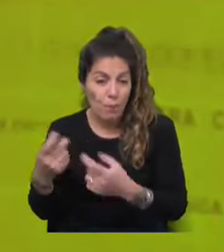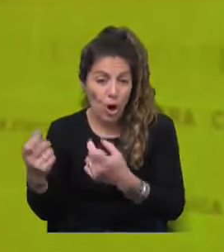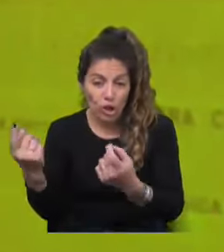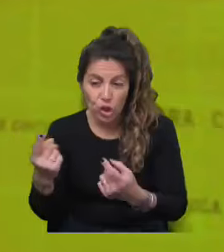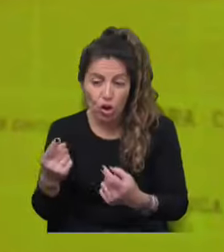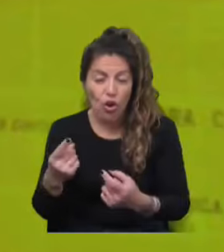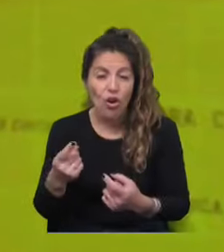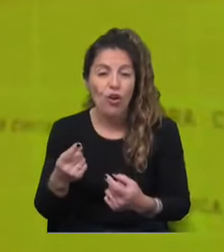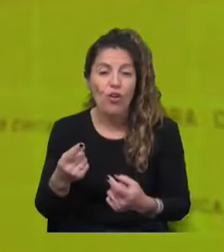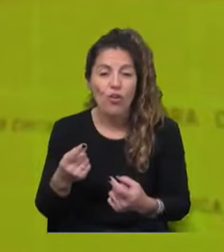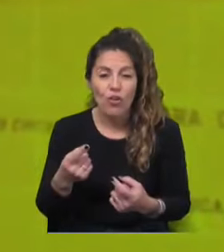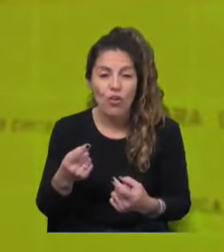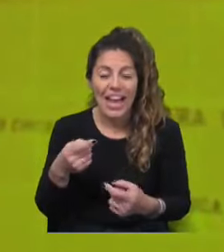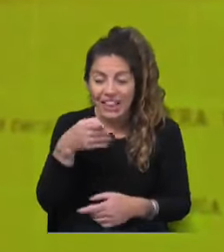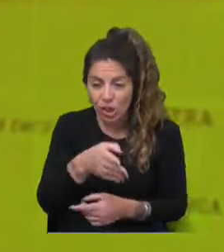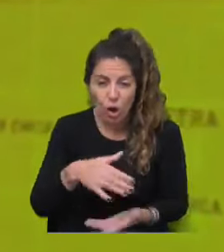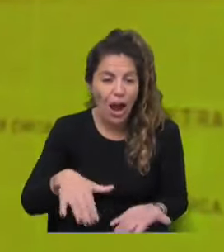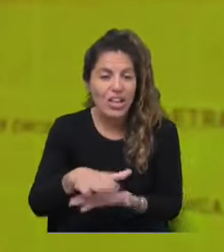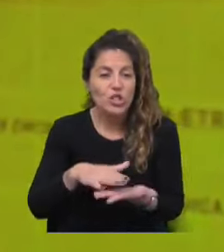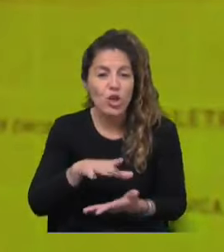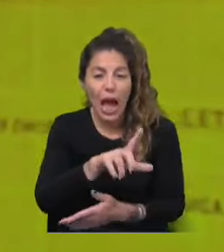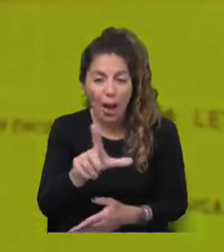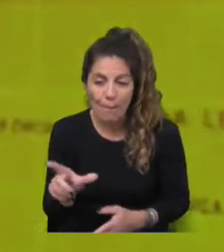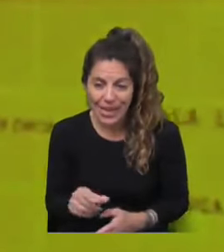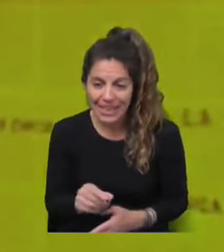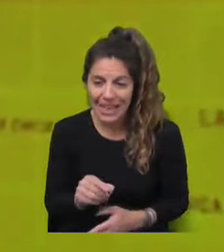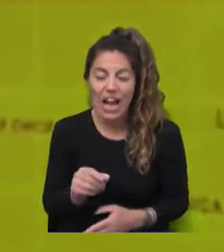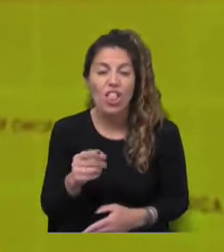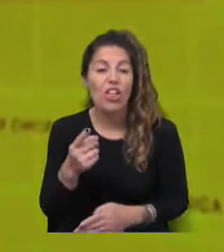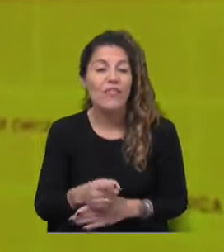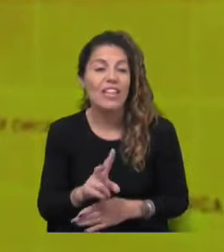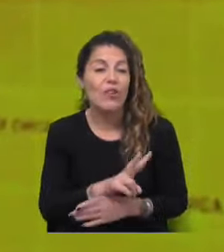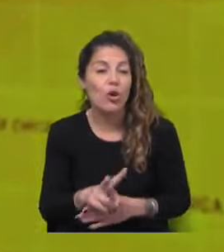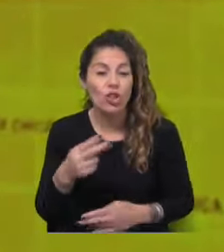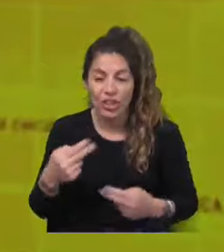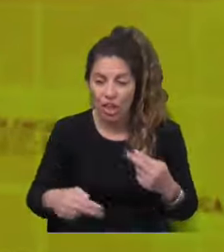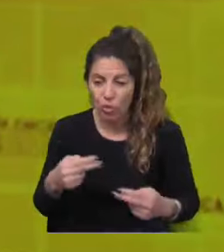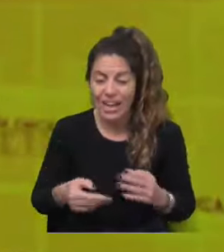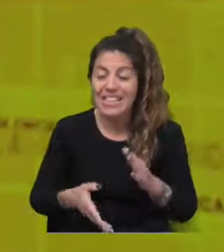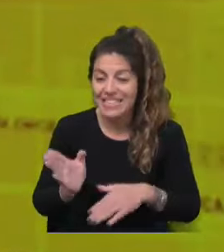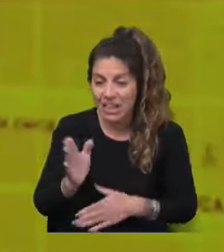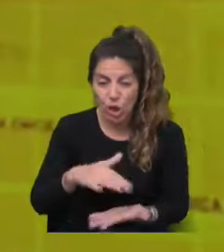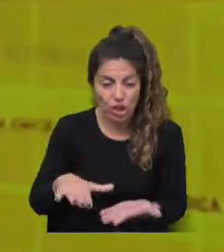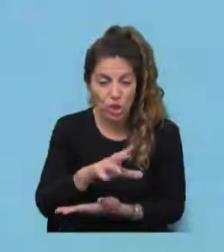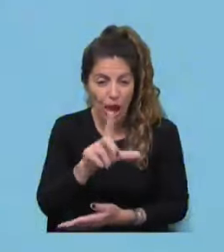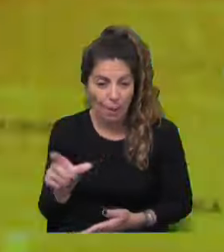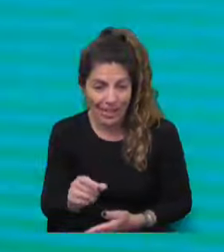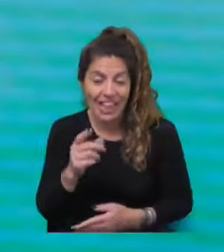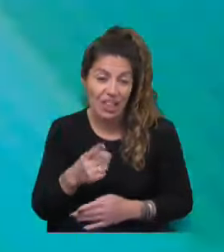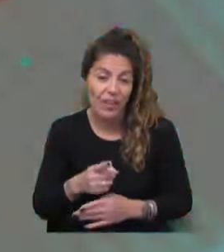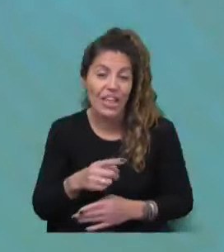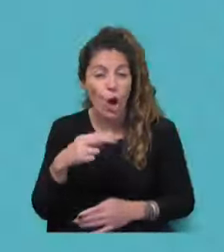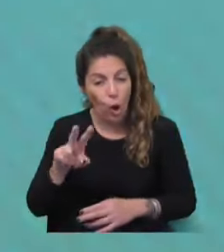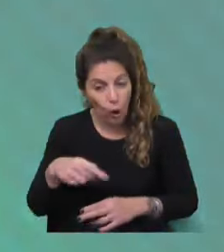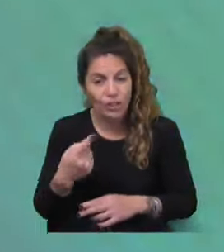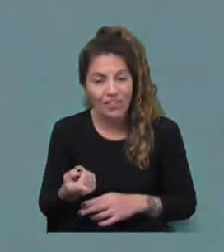América. Entró a Zona América, donde debería haber un control de aduanas. Salió de Zona América, donde debería haber otro